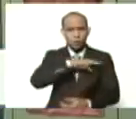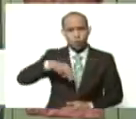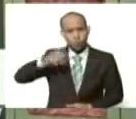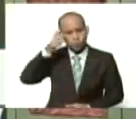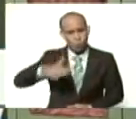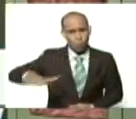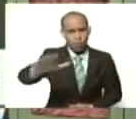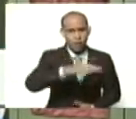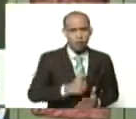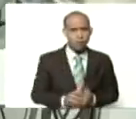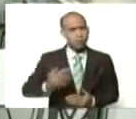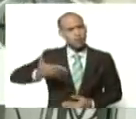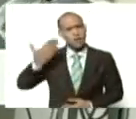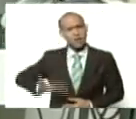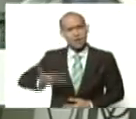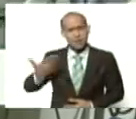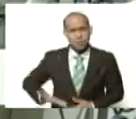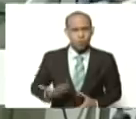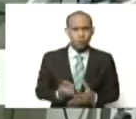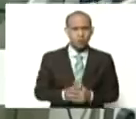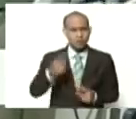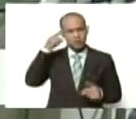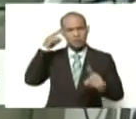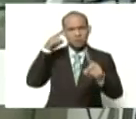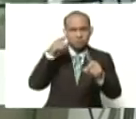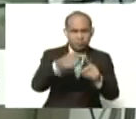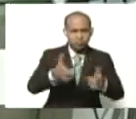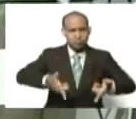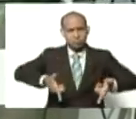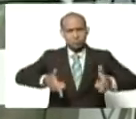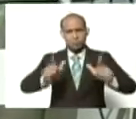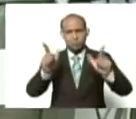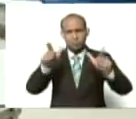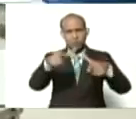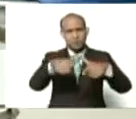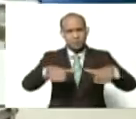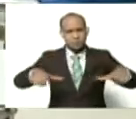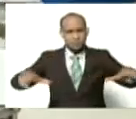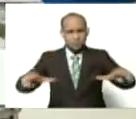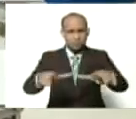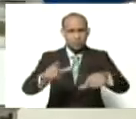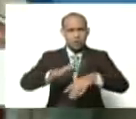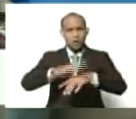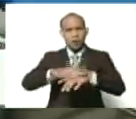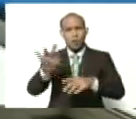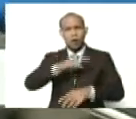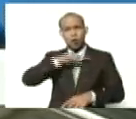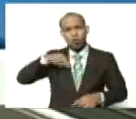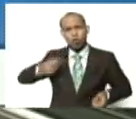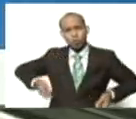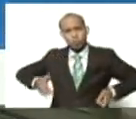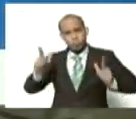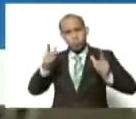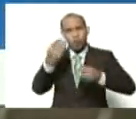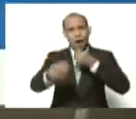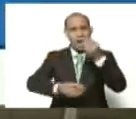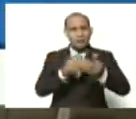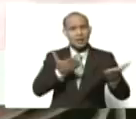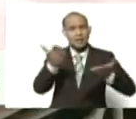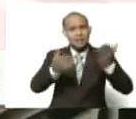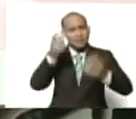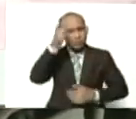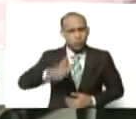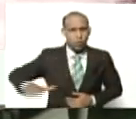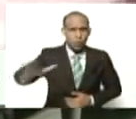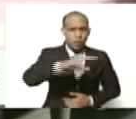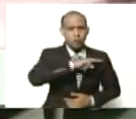Es sumamente importante la activación de este espacio porque nos va a permitir tenerlo al servicio del pueblo.